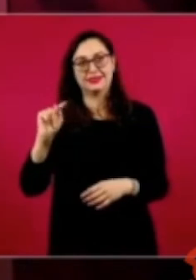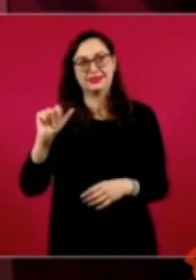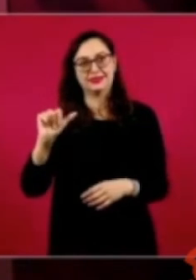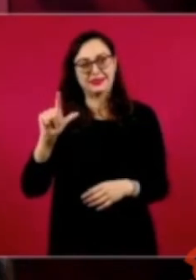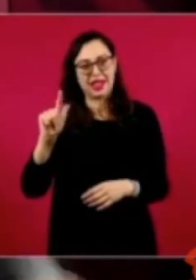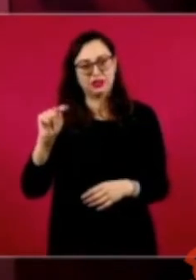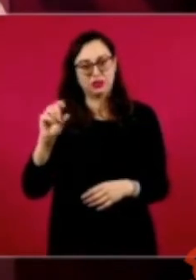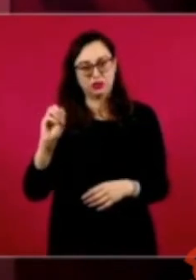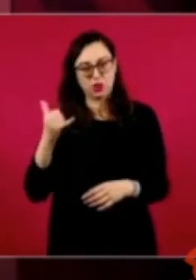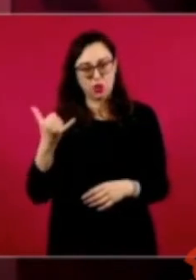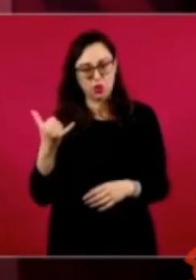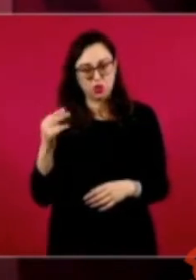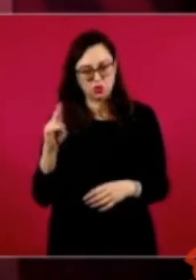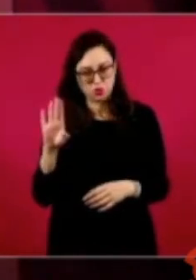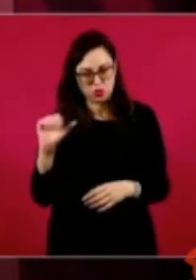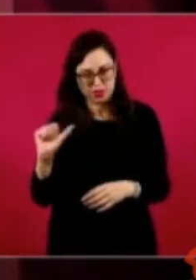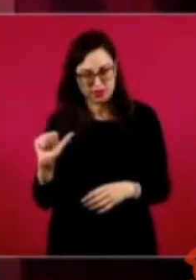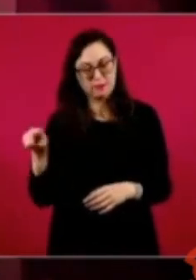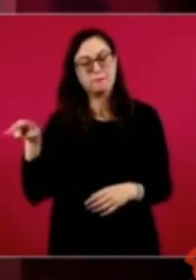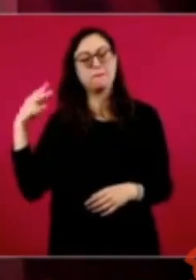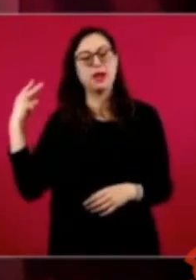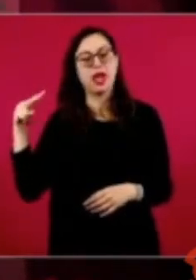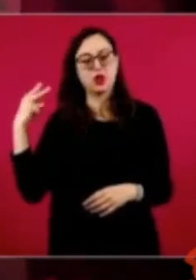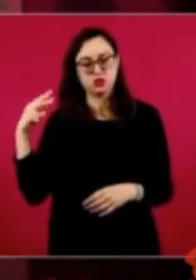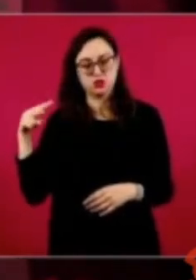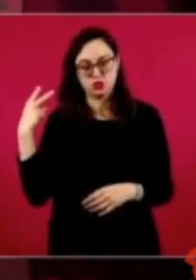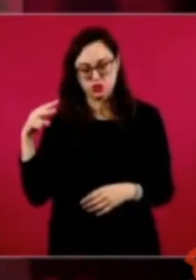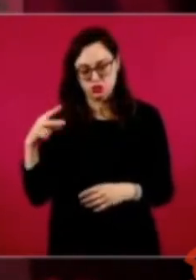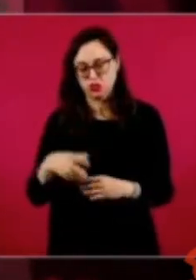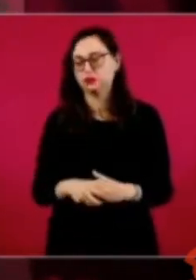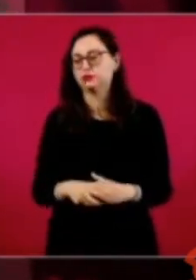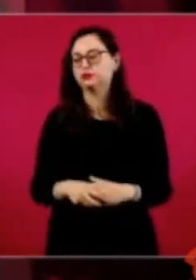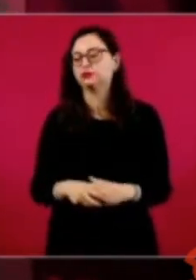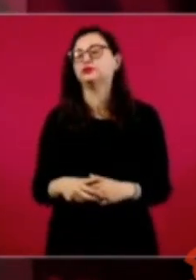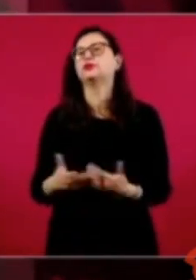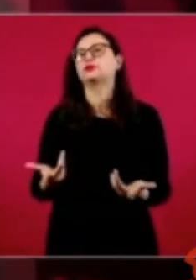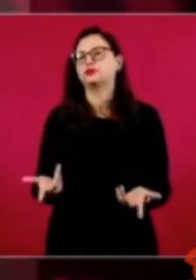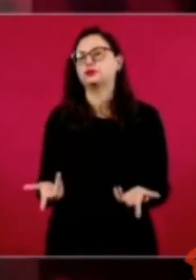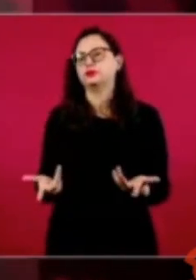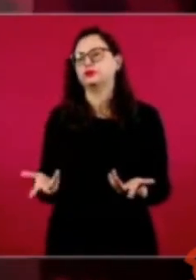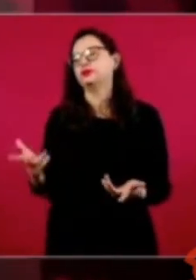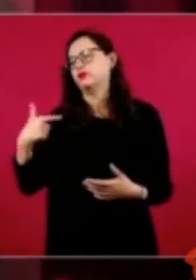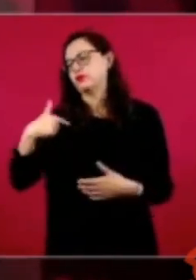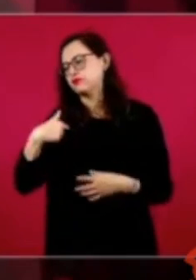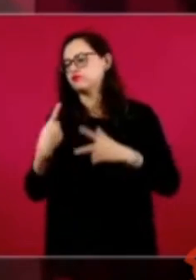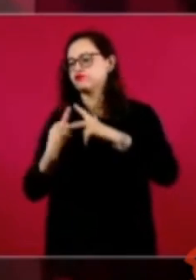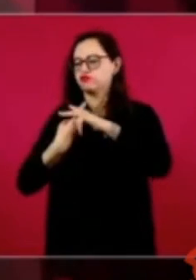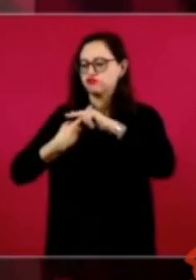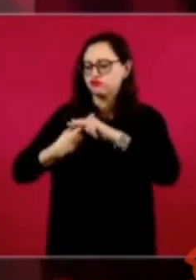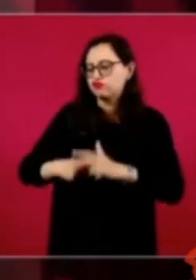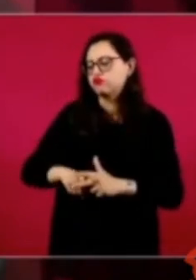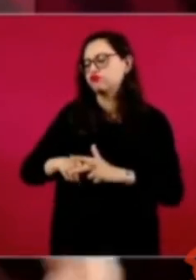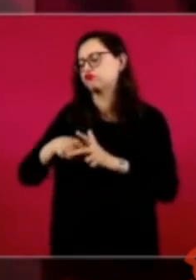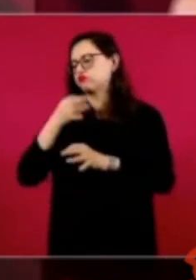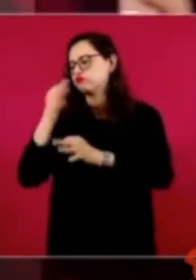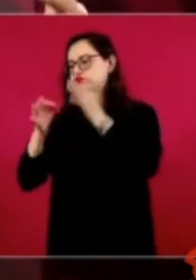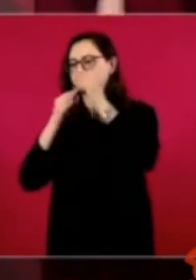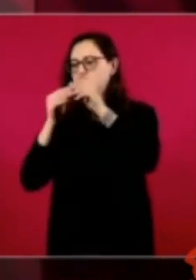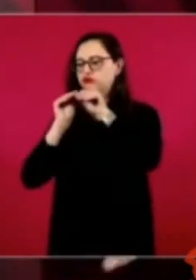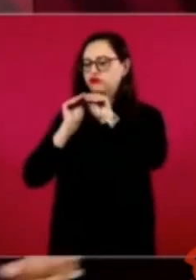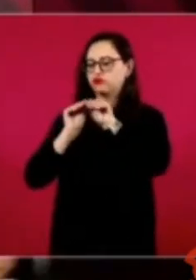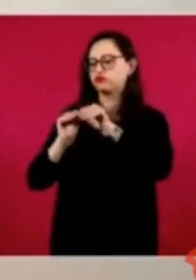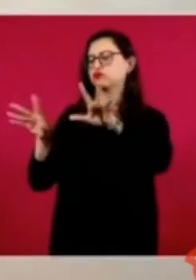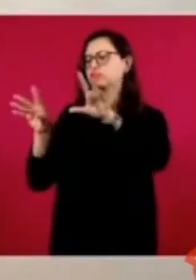y grababa porque ya empezaban a ver las redes, ya se empezaban. Como nos tenían